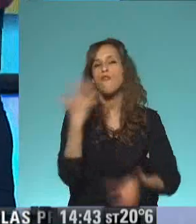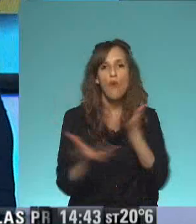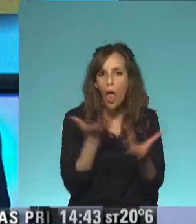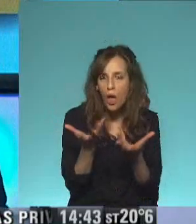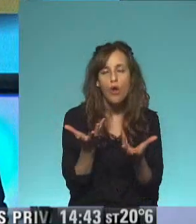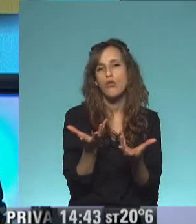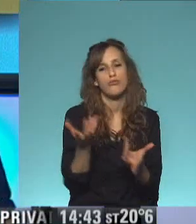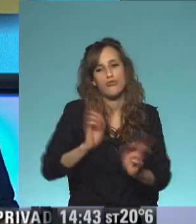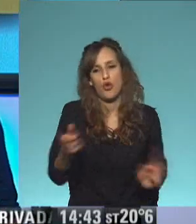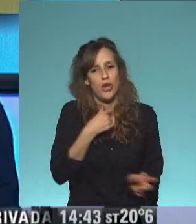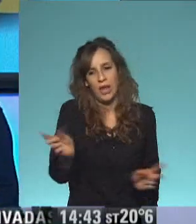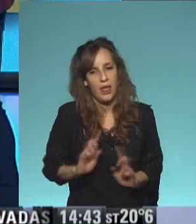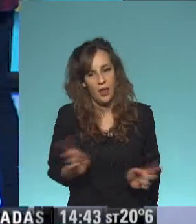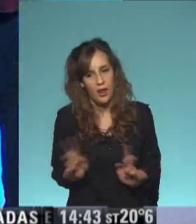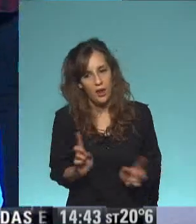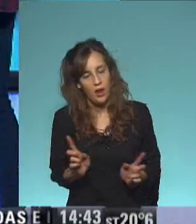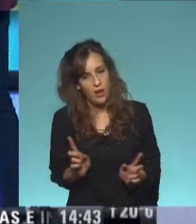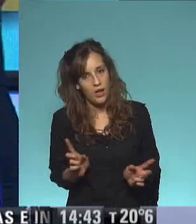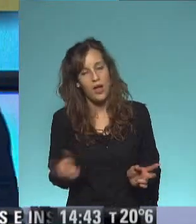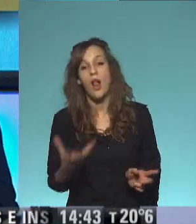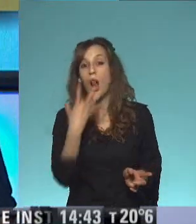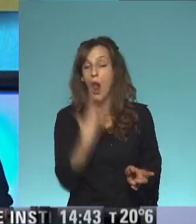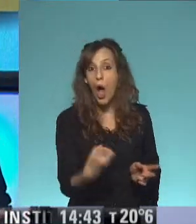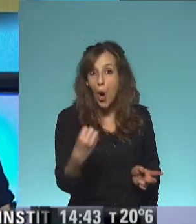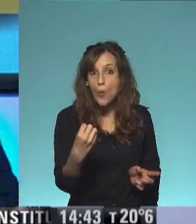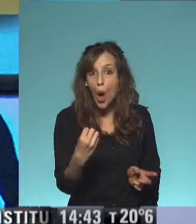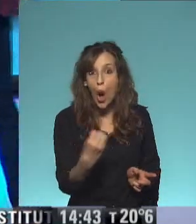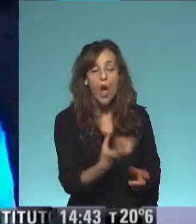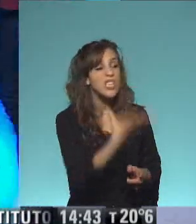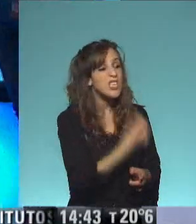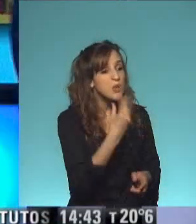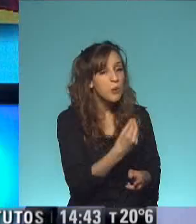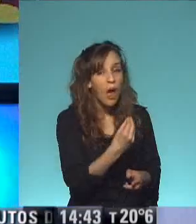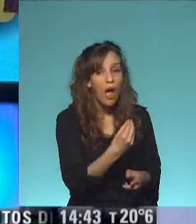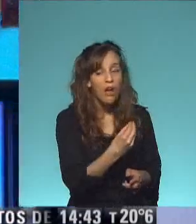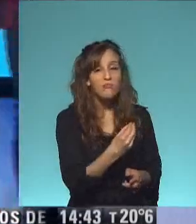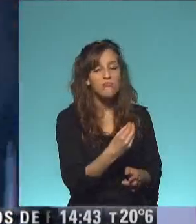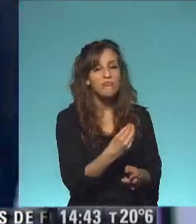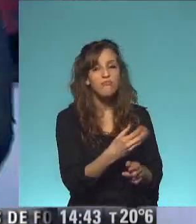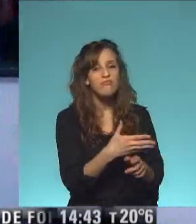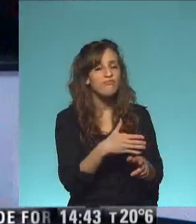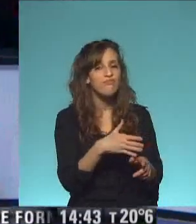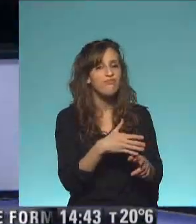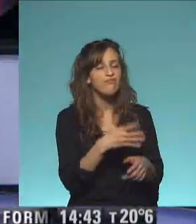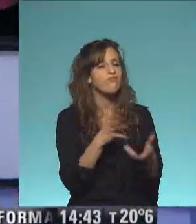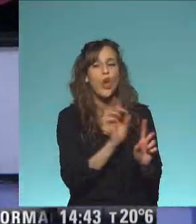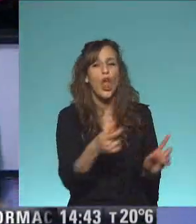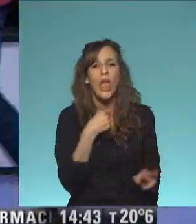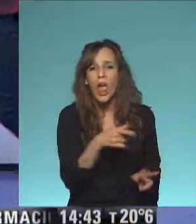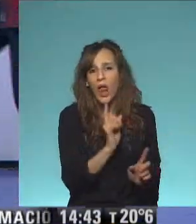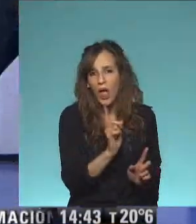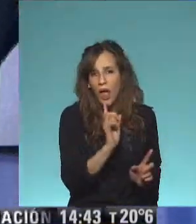pegarle al lobo. El lobo no quiere sacar a la chiva. La chiva no quiere salir de ahí. Sal de ahí, sal de